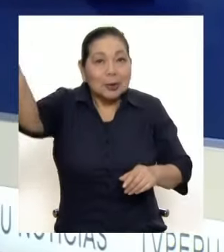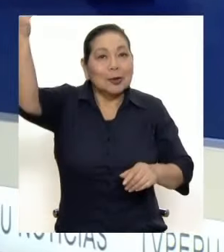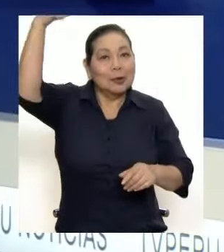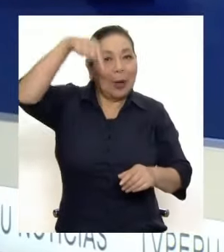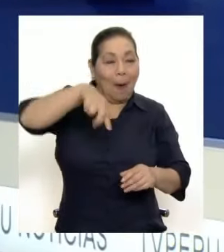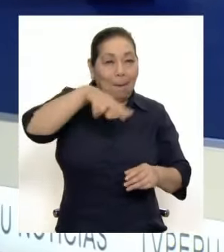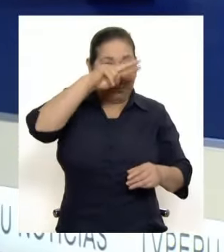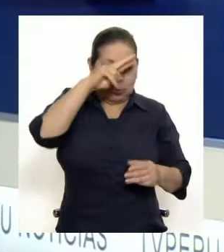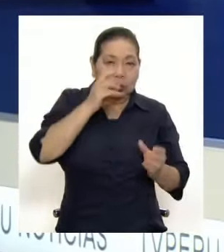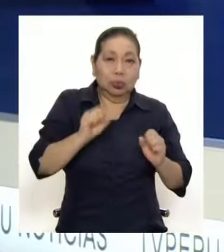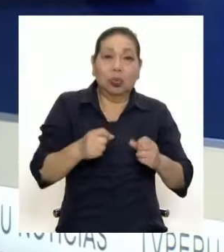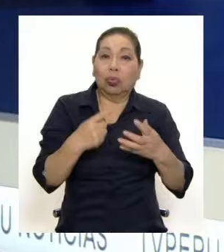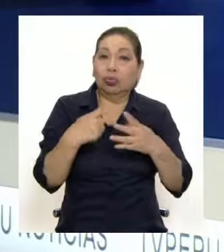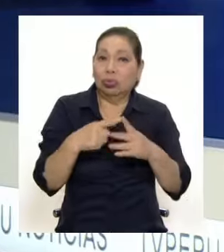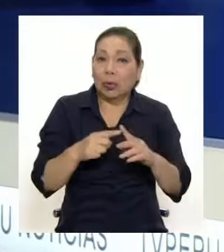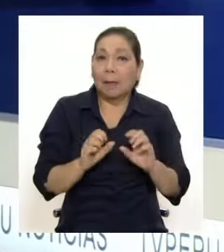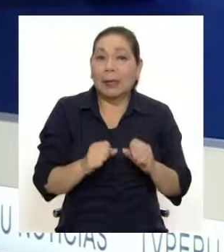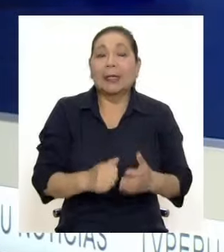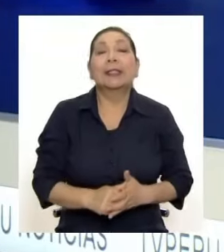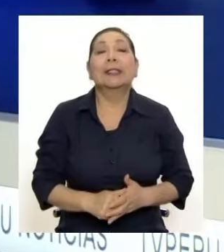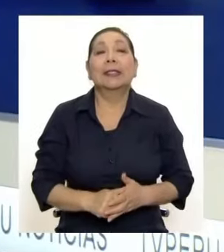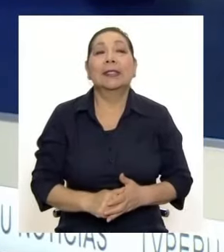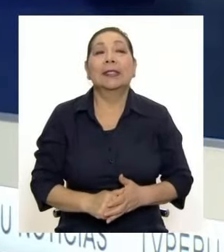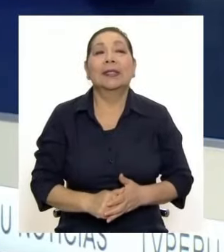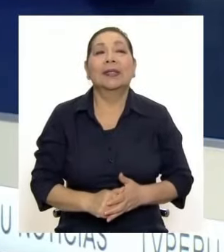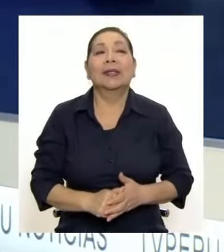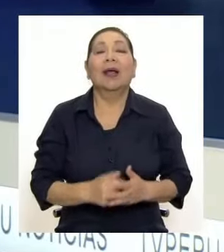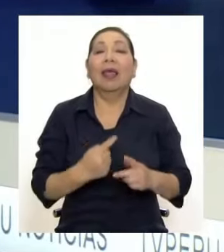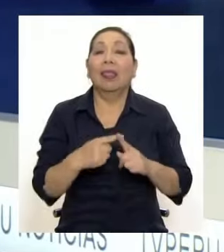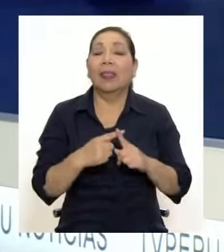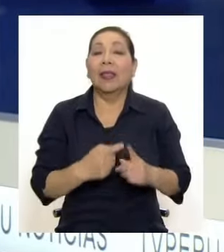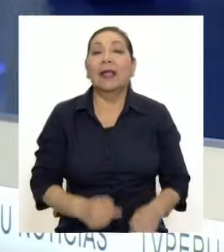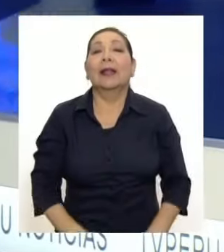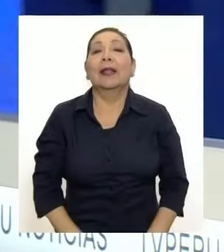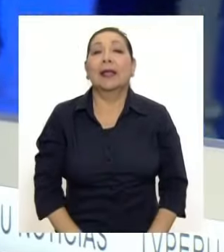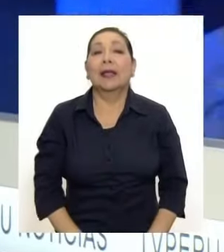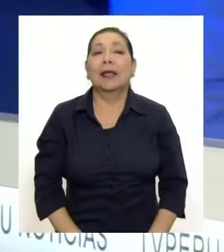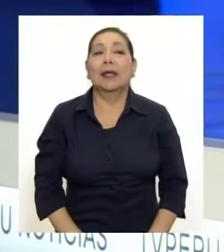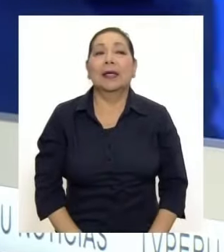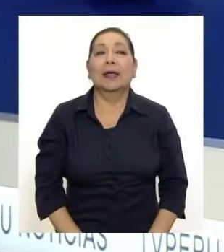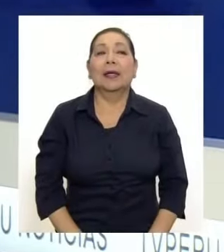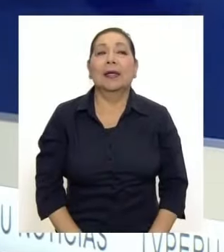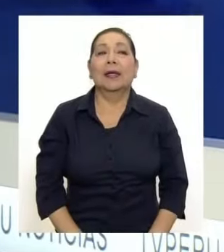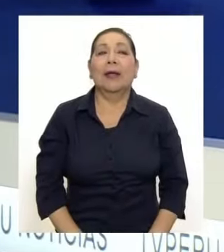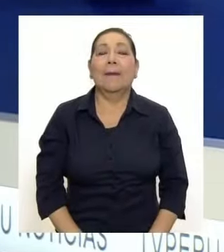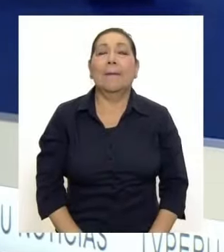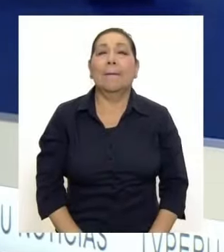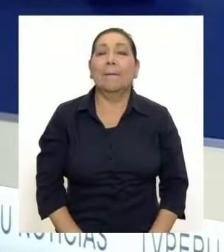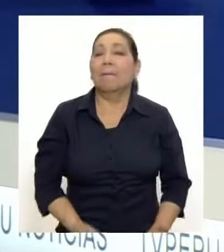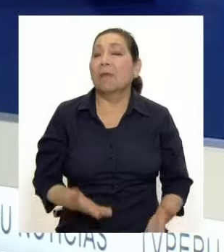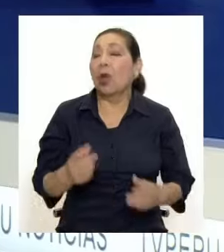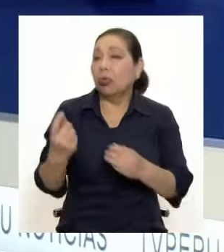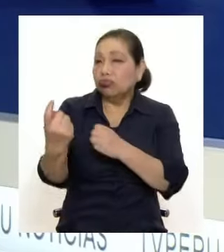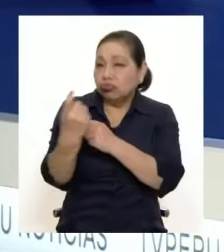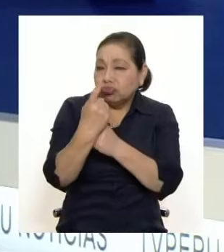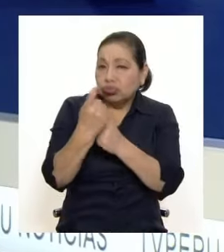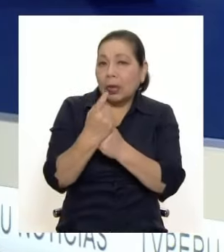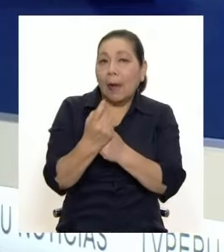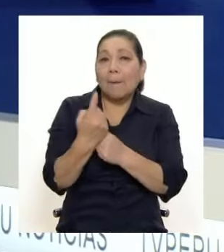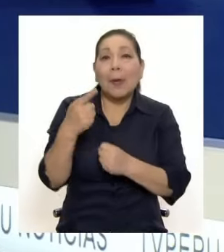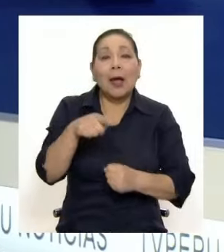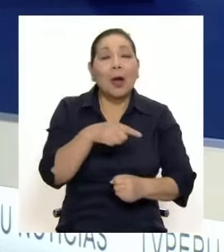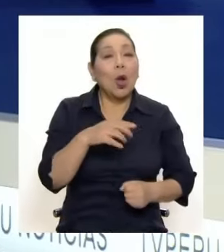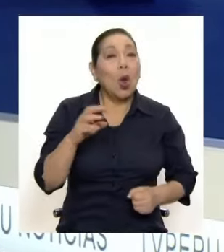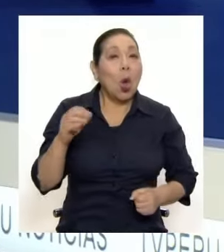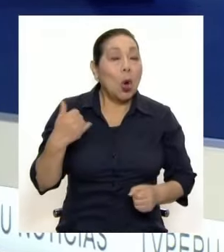ahí una serie de opciones perdón hay una serie de opciones de de de capacitación para nuestros